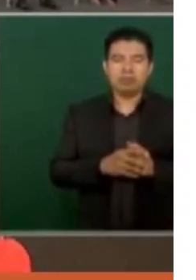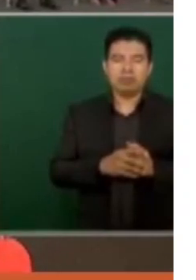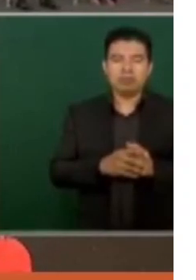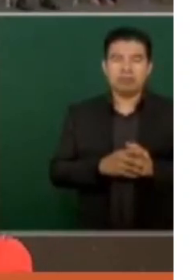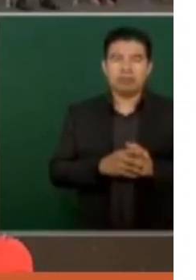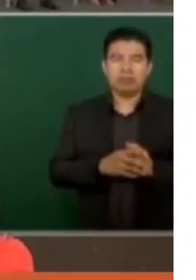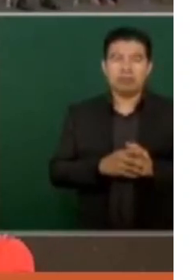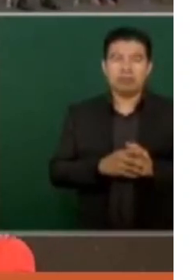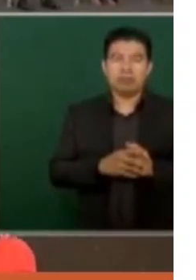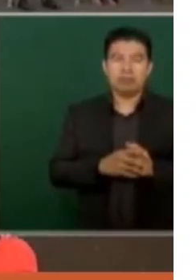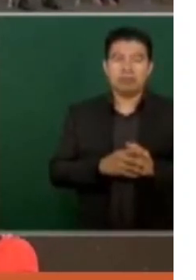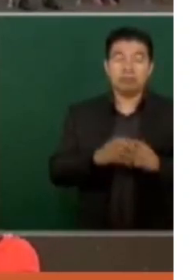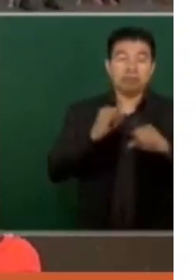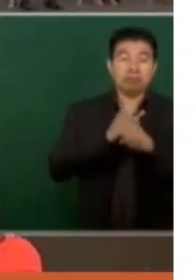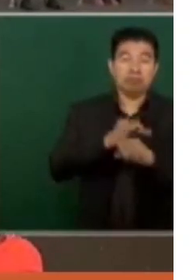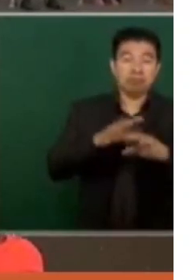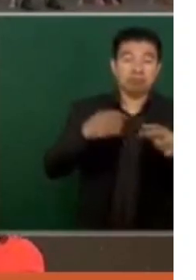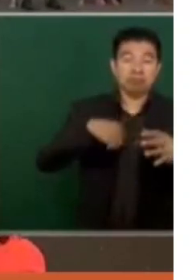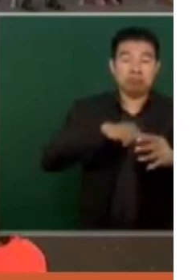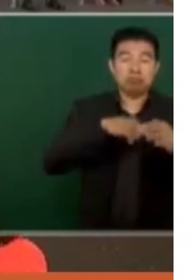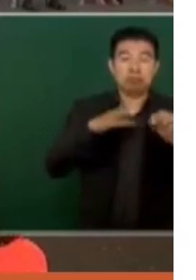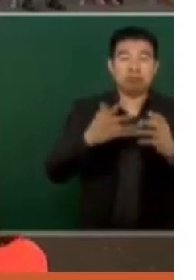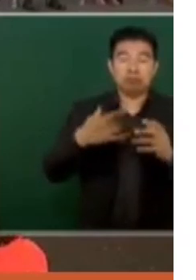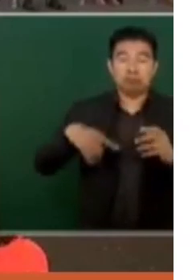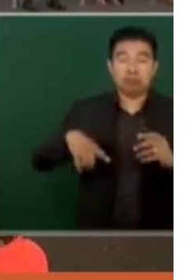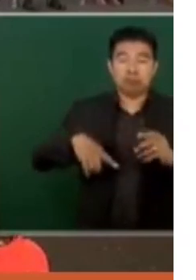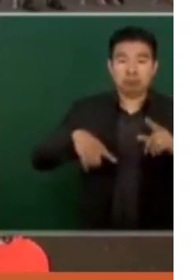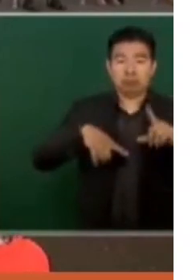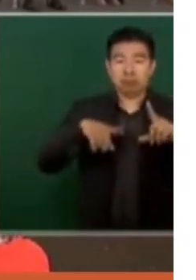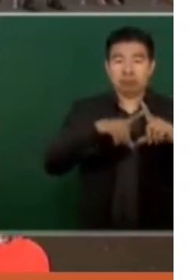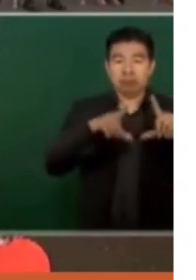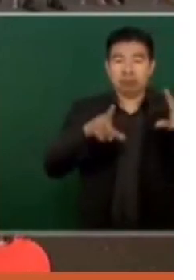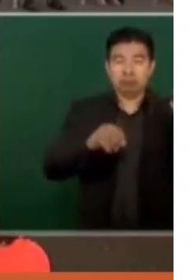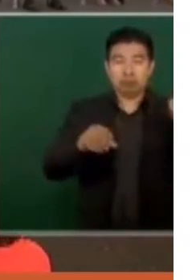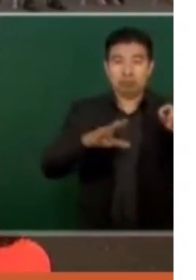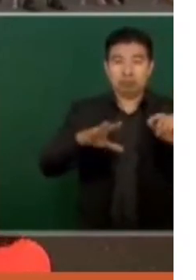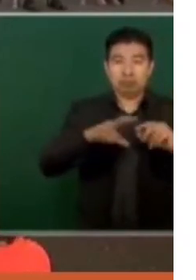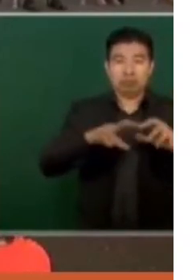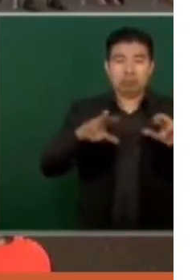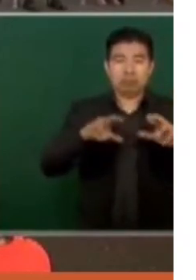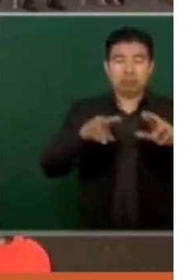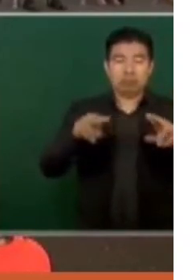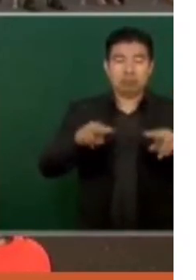Comunicado del Gobierno de la República al Parlamento Europeo.